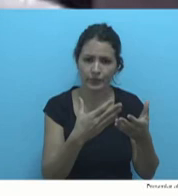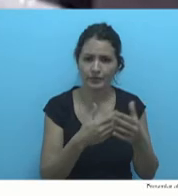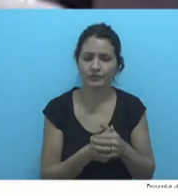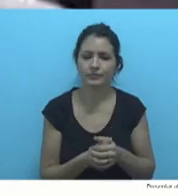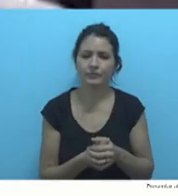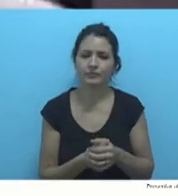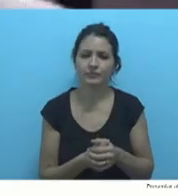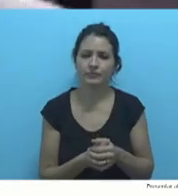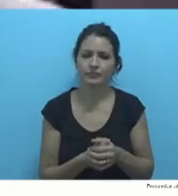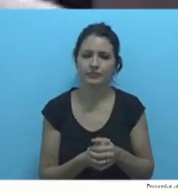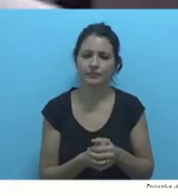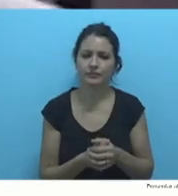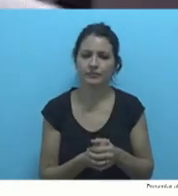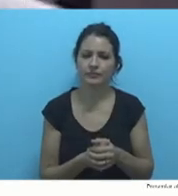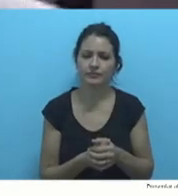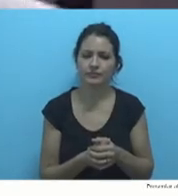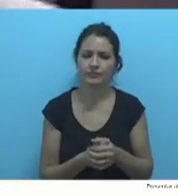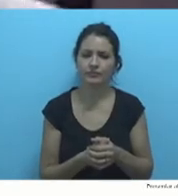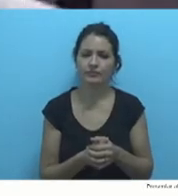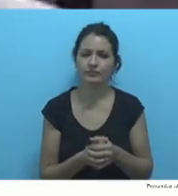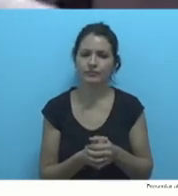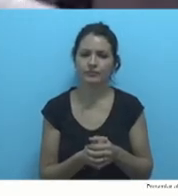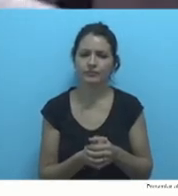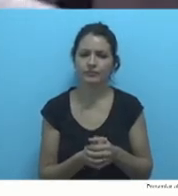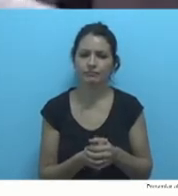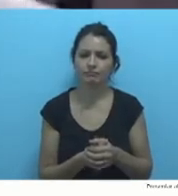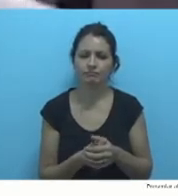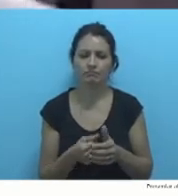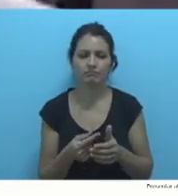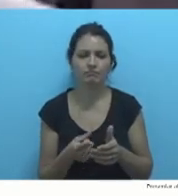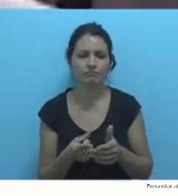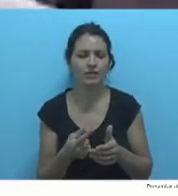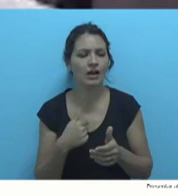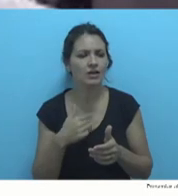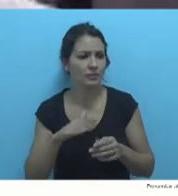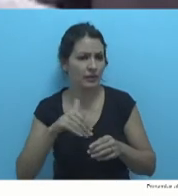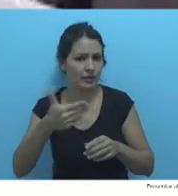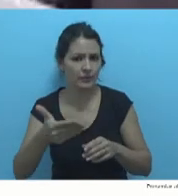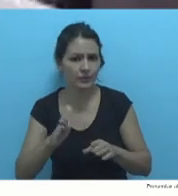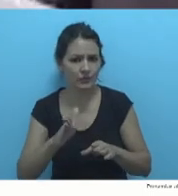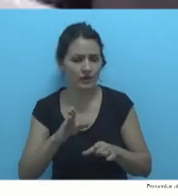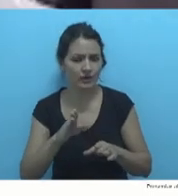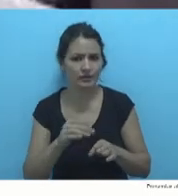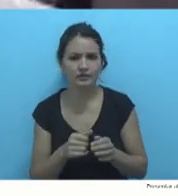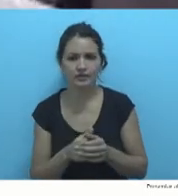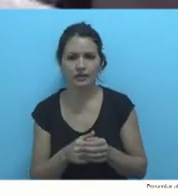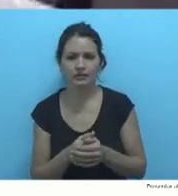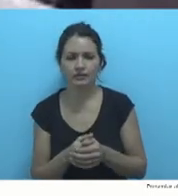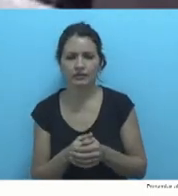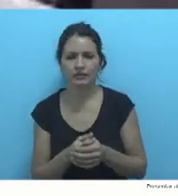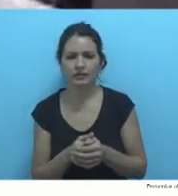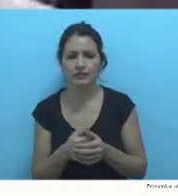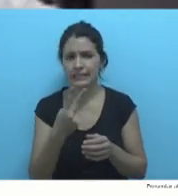Raimonda. Así que después lo vi actuar, no en el periodo que fue durante